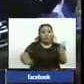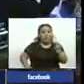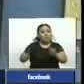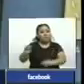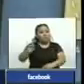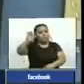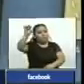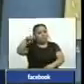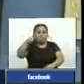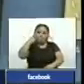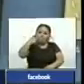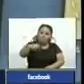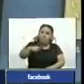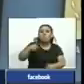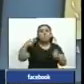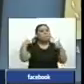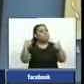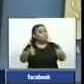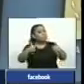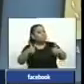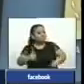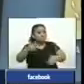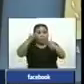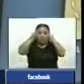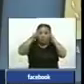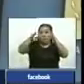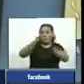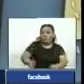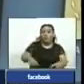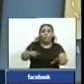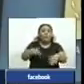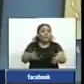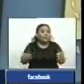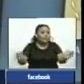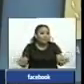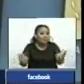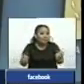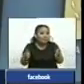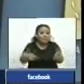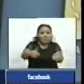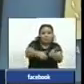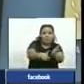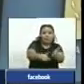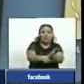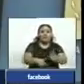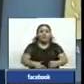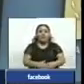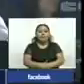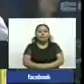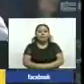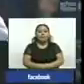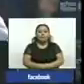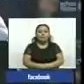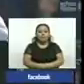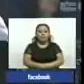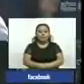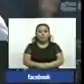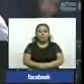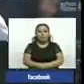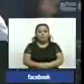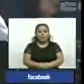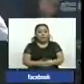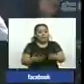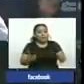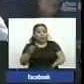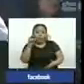la aprobación como histórica, ya que la normativa fue promovida por las municipalidades. Es algo